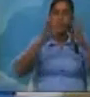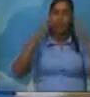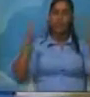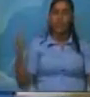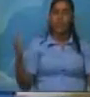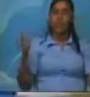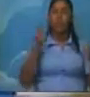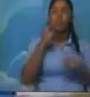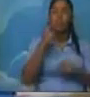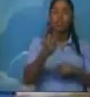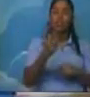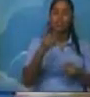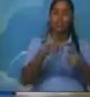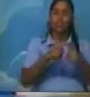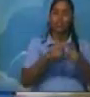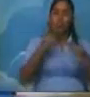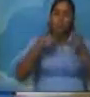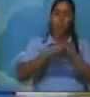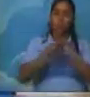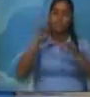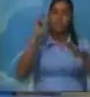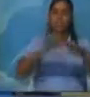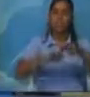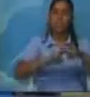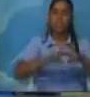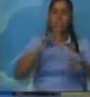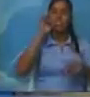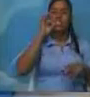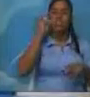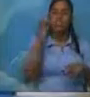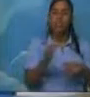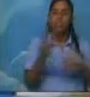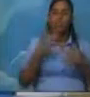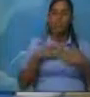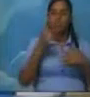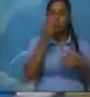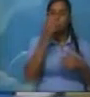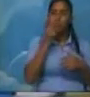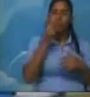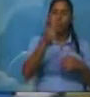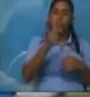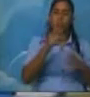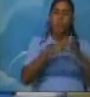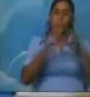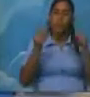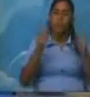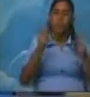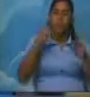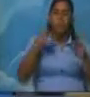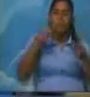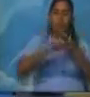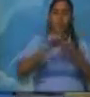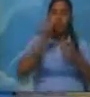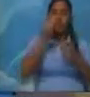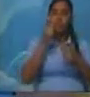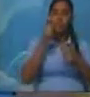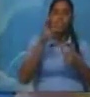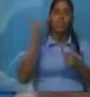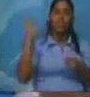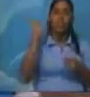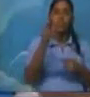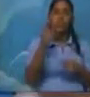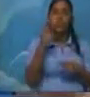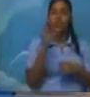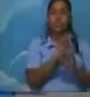y él dijo me voy a sentar en la silla y seguro que la mujer va a salir embarzada y él vino Y no se lo